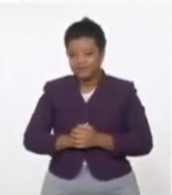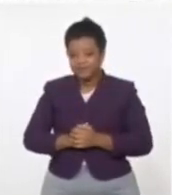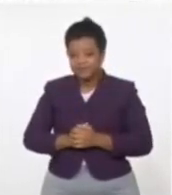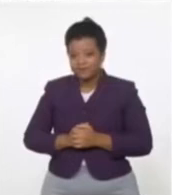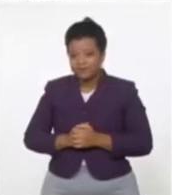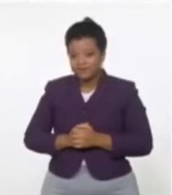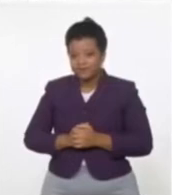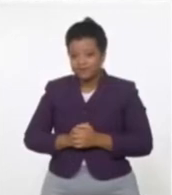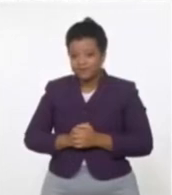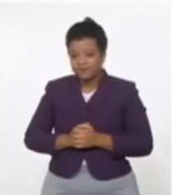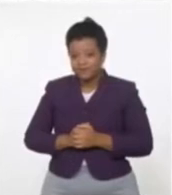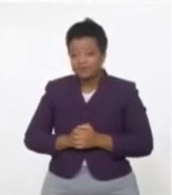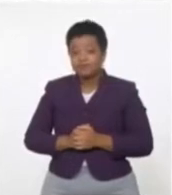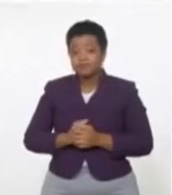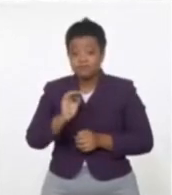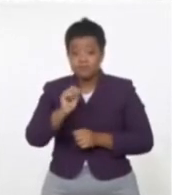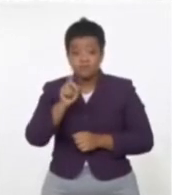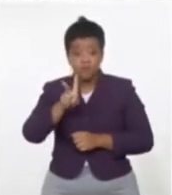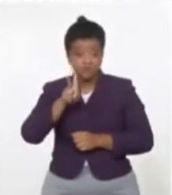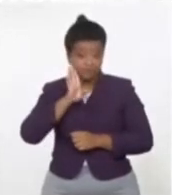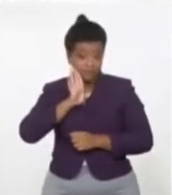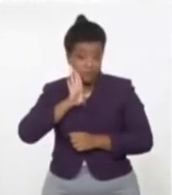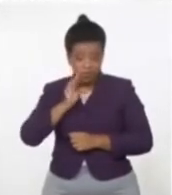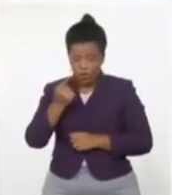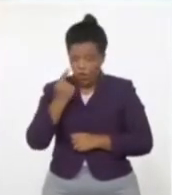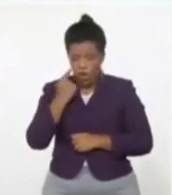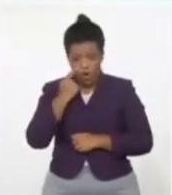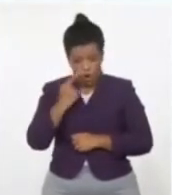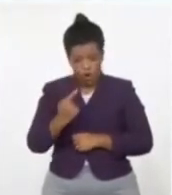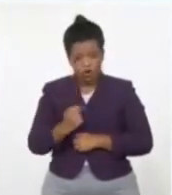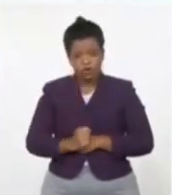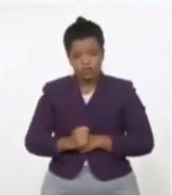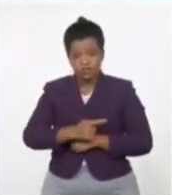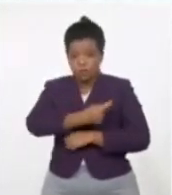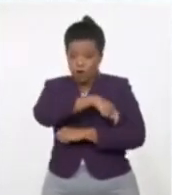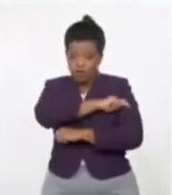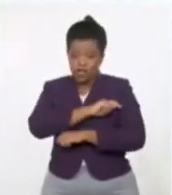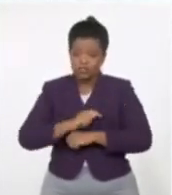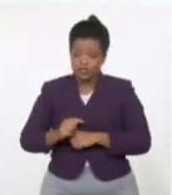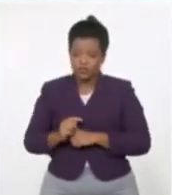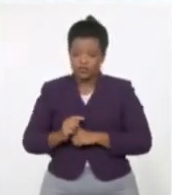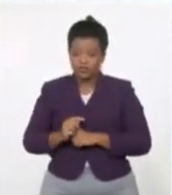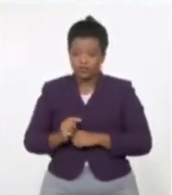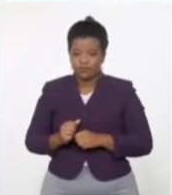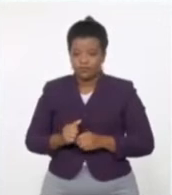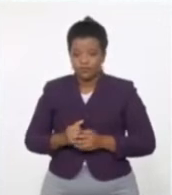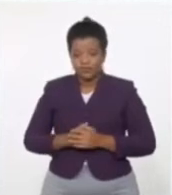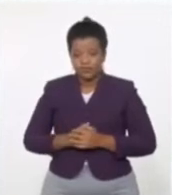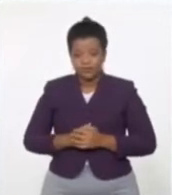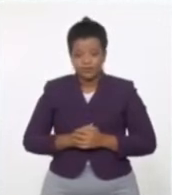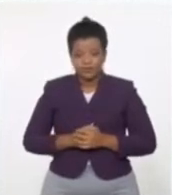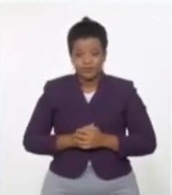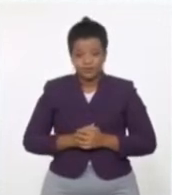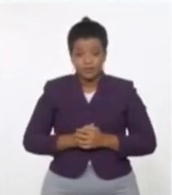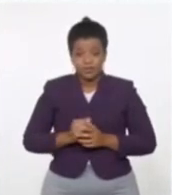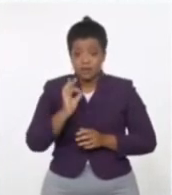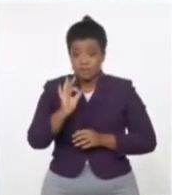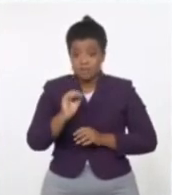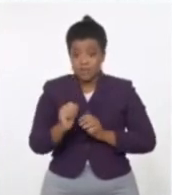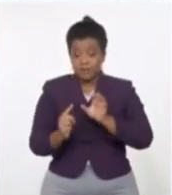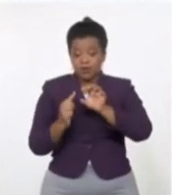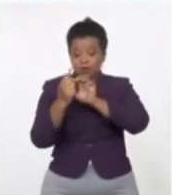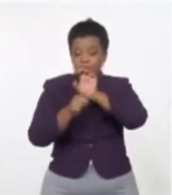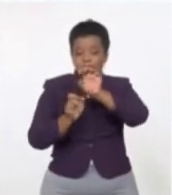el mundo. O sea, este es el virus más conocido actualmente por la población en general. Entonces, en la punta